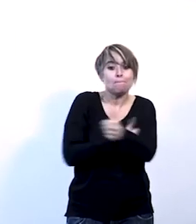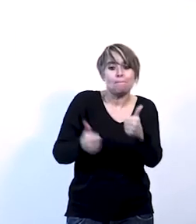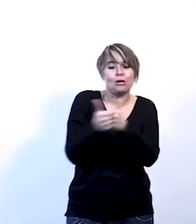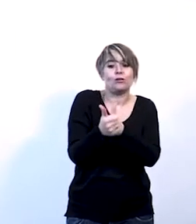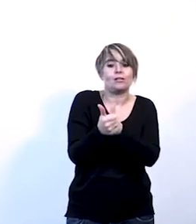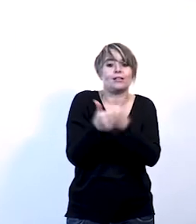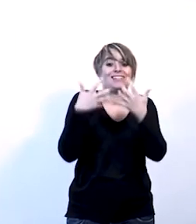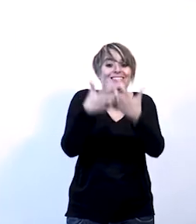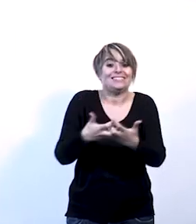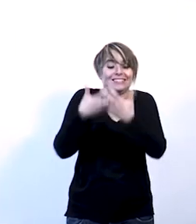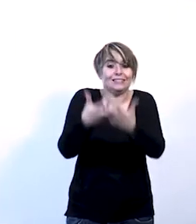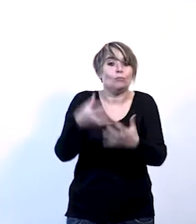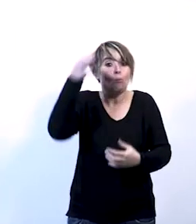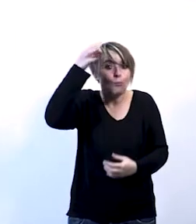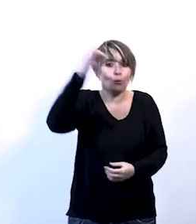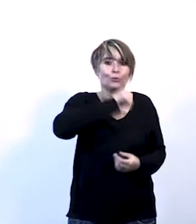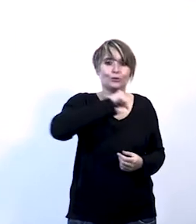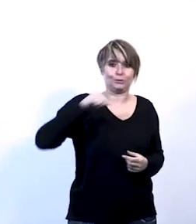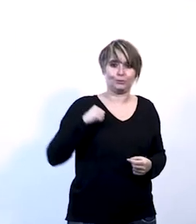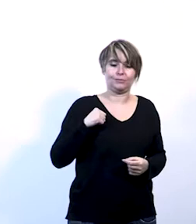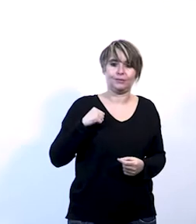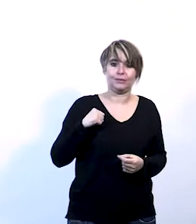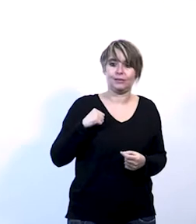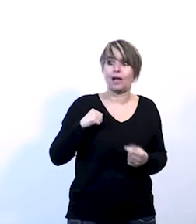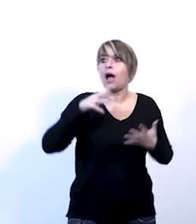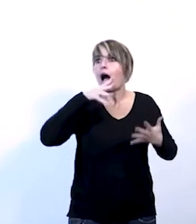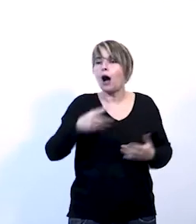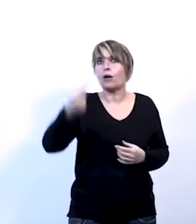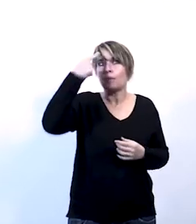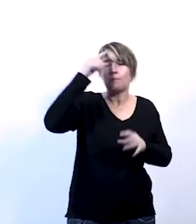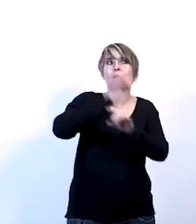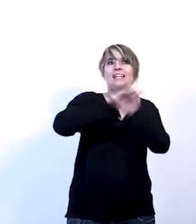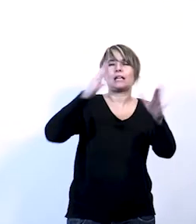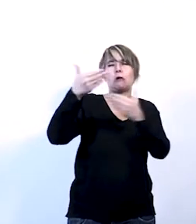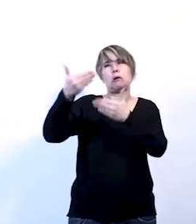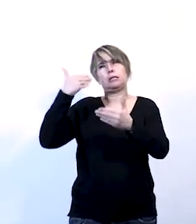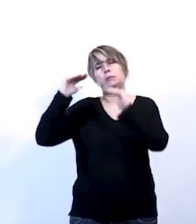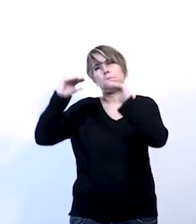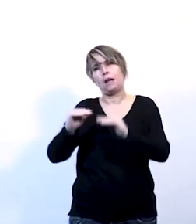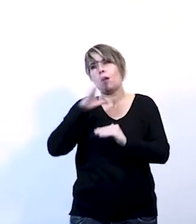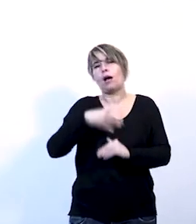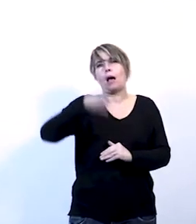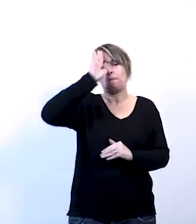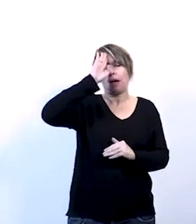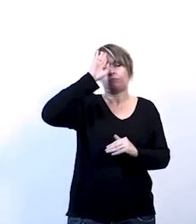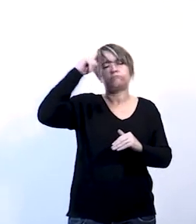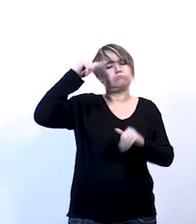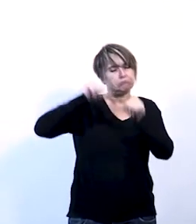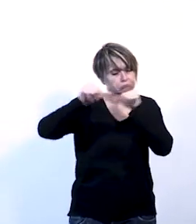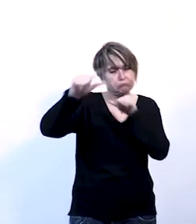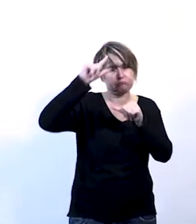la independencia de un pueblo. Eso últimamente está más claro que antes. Ya estamos aprendiendo cómo las